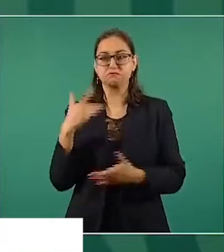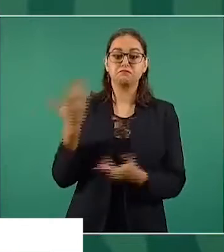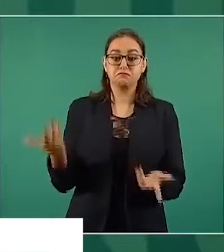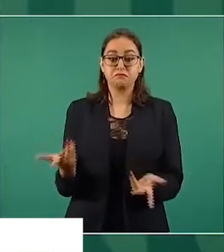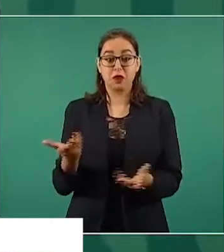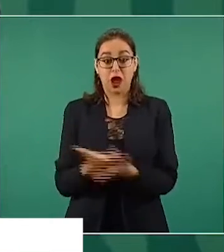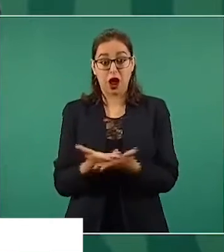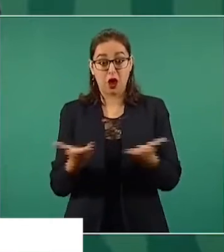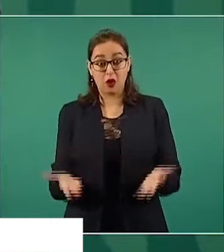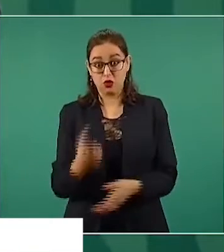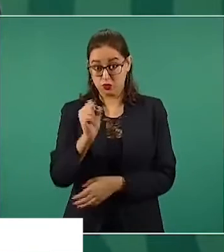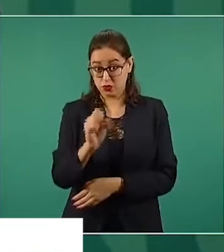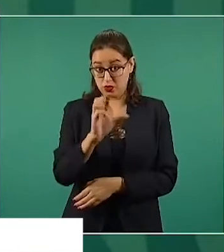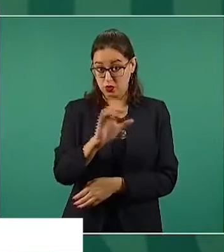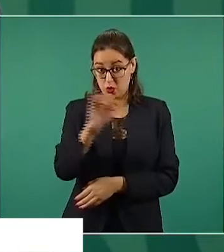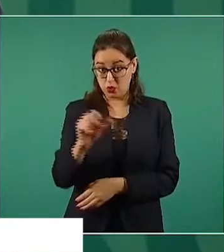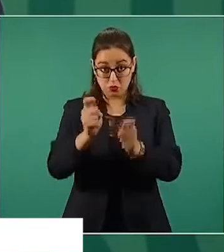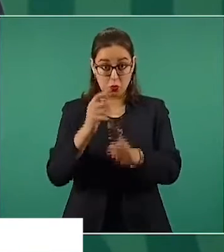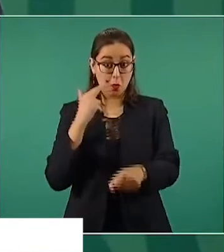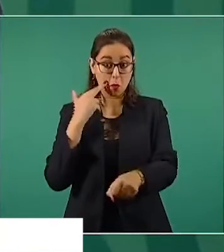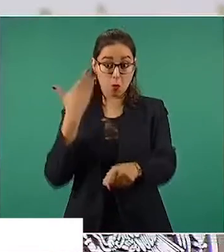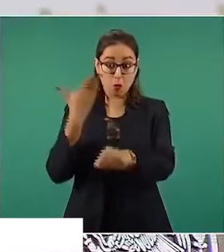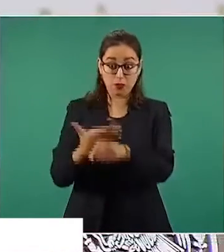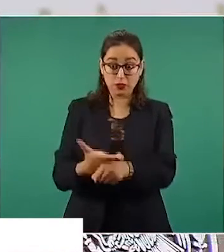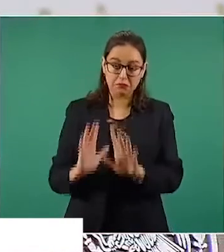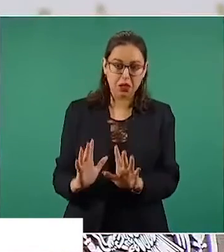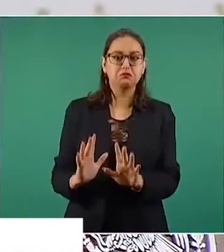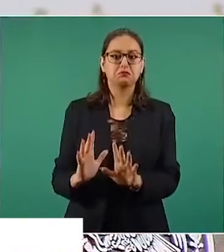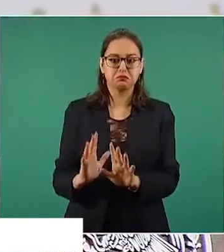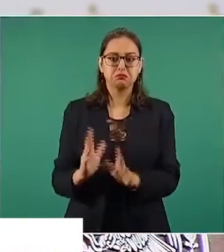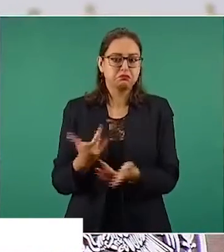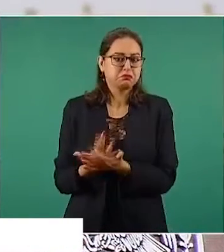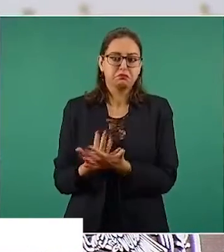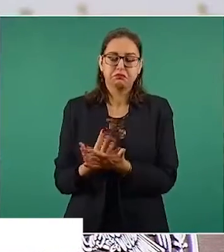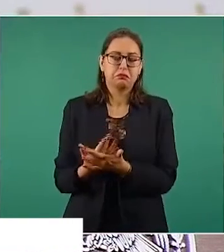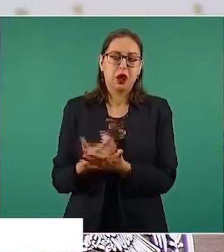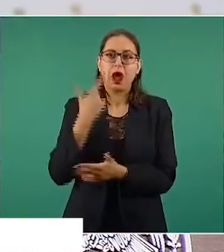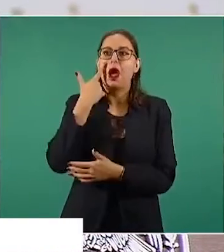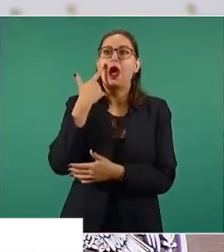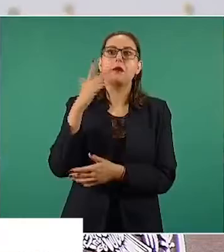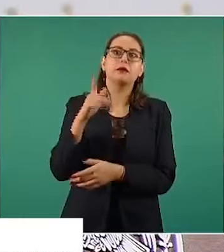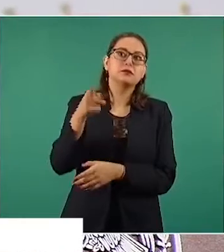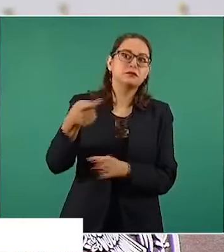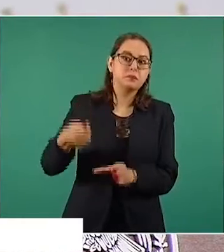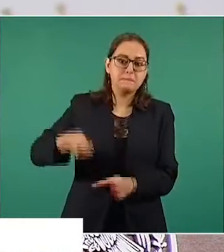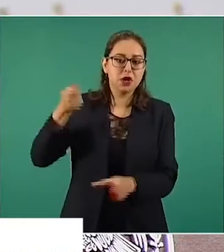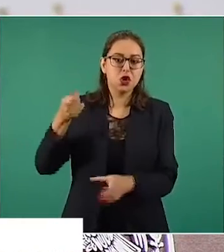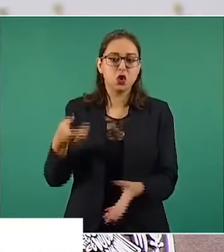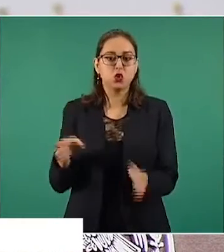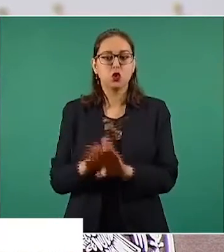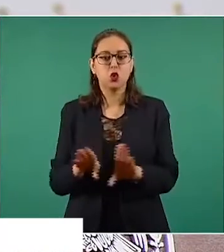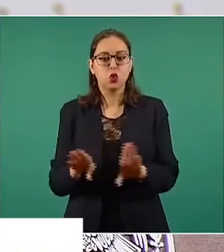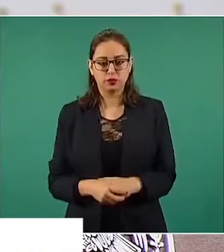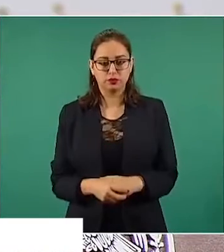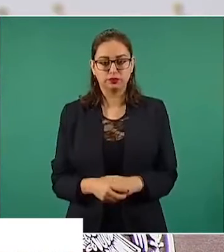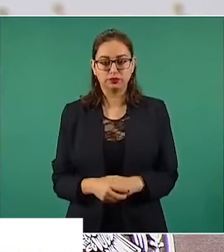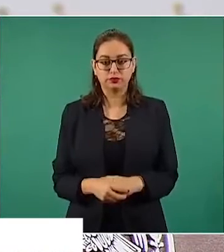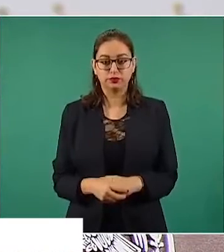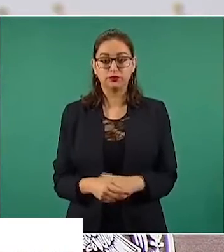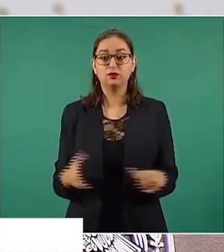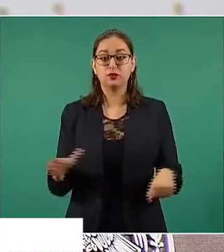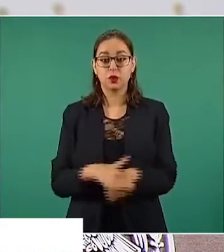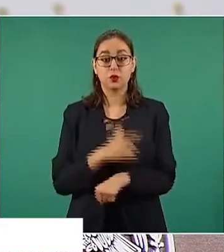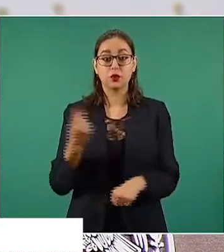atendiendo el Poder Judicial, la Suprema Corte, de esperar la resolución de la Corte, porque es